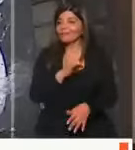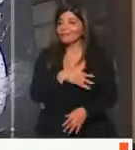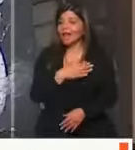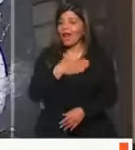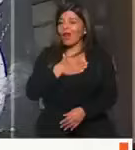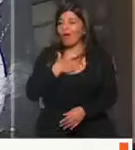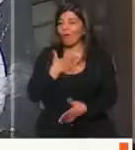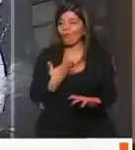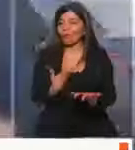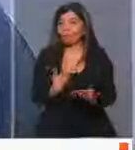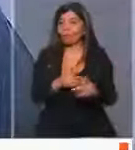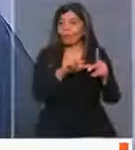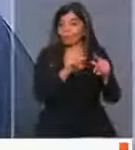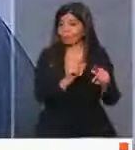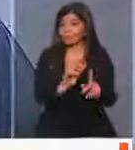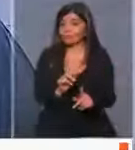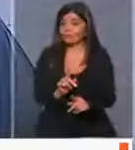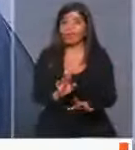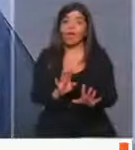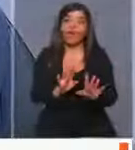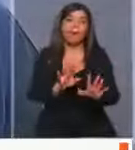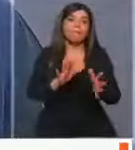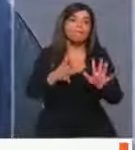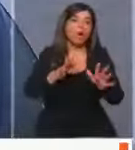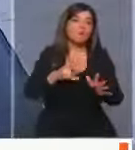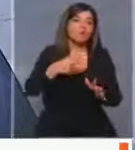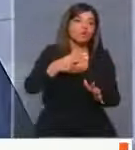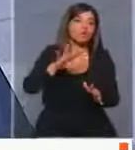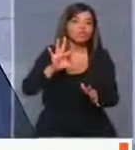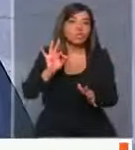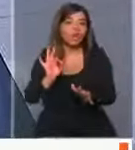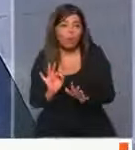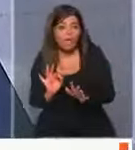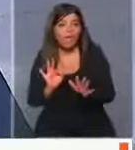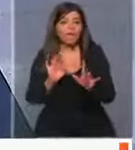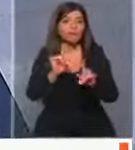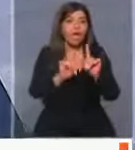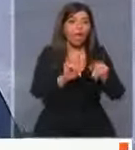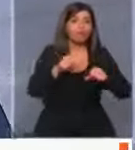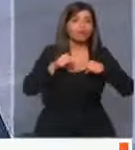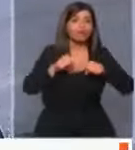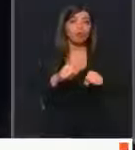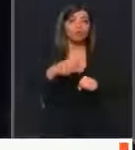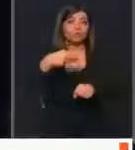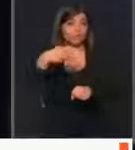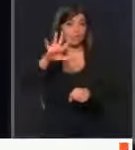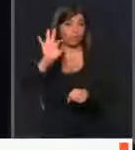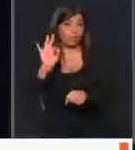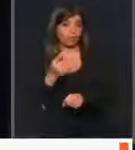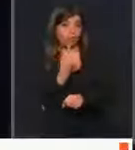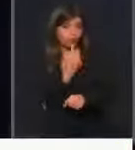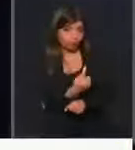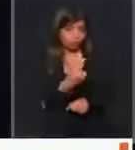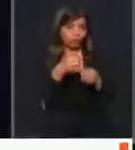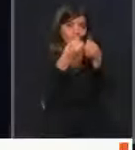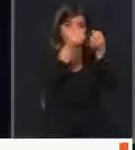no baja de precio. $2.50 más o menos el promedio, pero también en algunos supermercados estaba $3.50. Pagaba antes